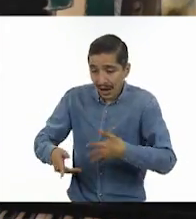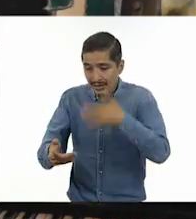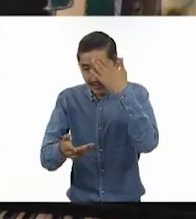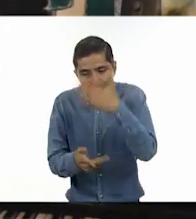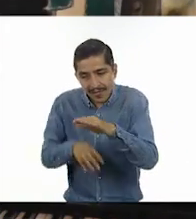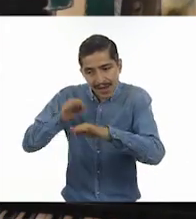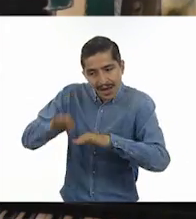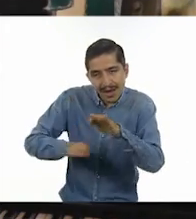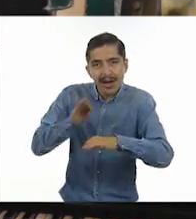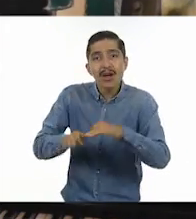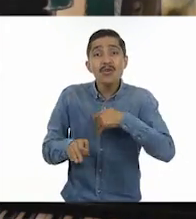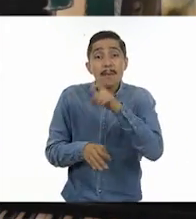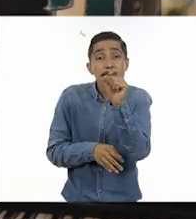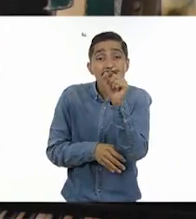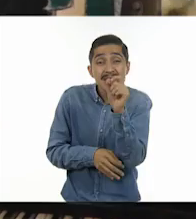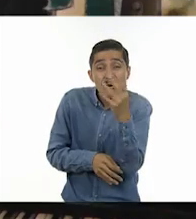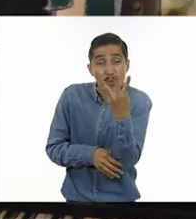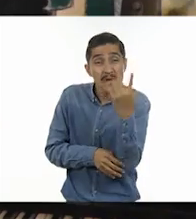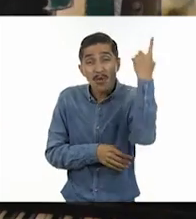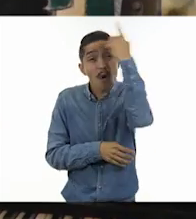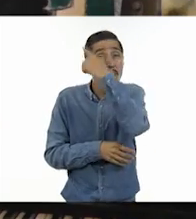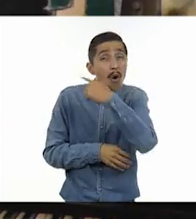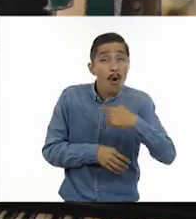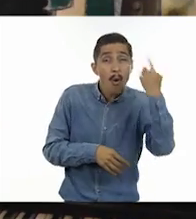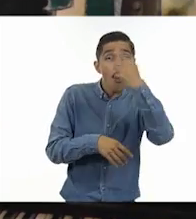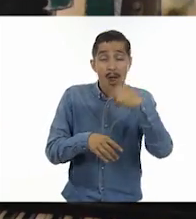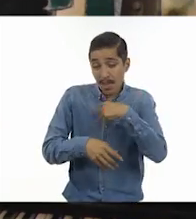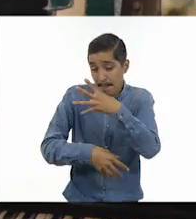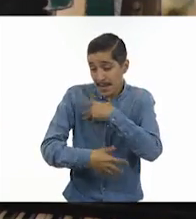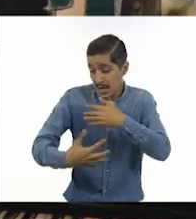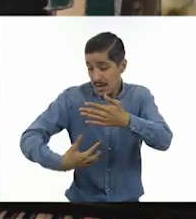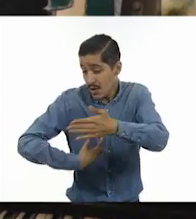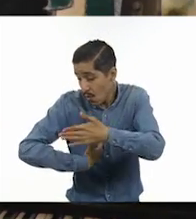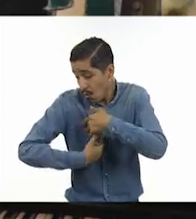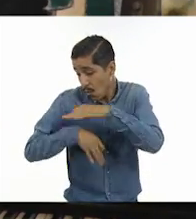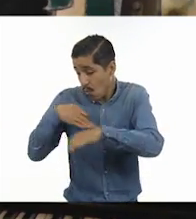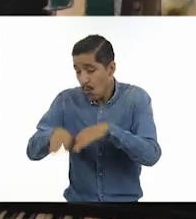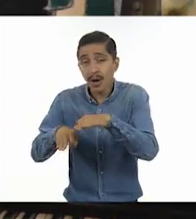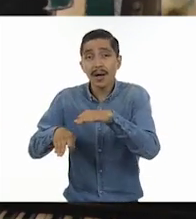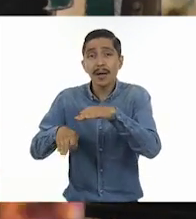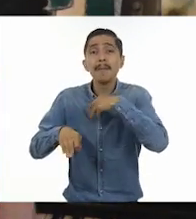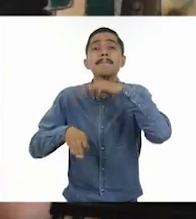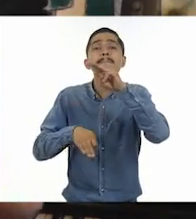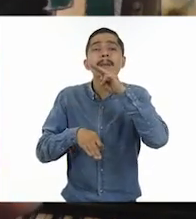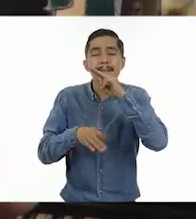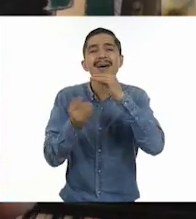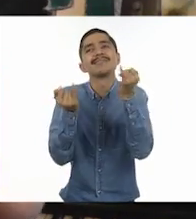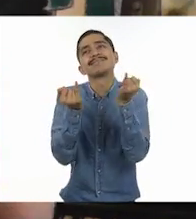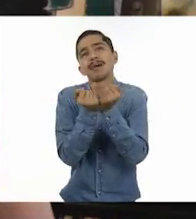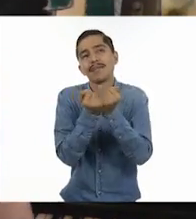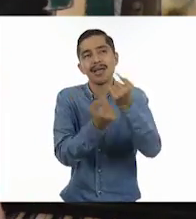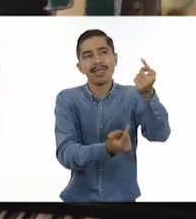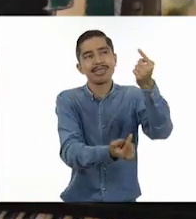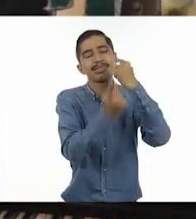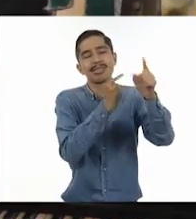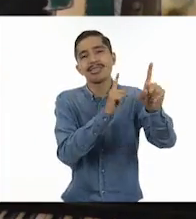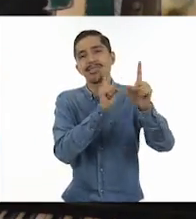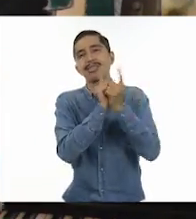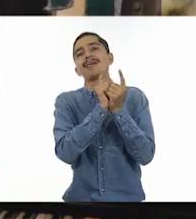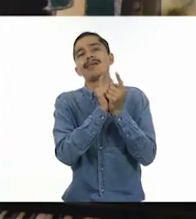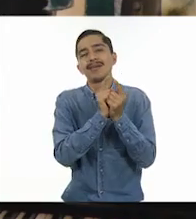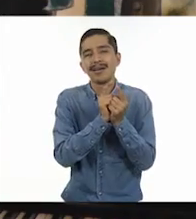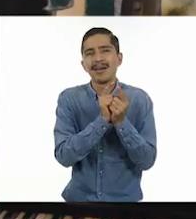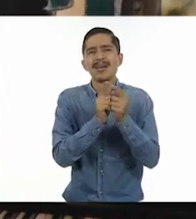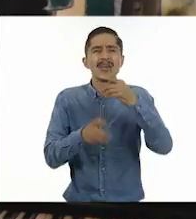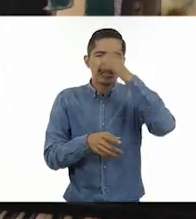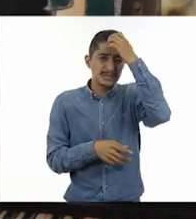porque me la pasaba 24 horas a un lado de mi hijo. Incluso mi mamá también me quería dar la lección. Ay, pero el experto en bebés